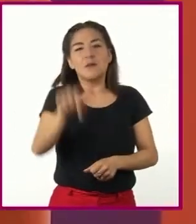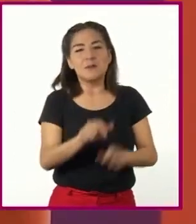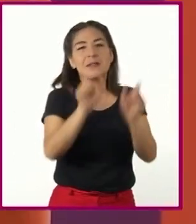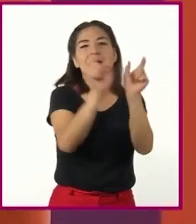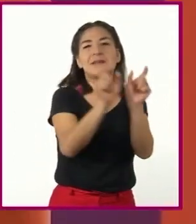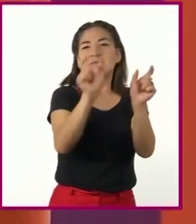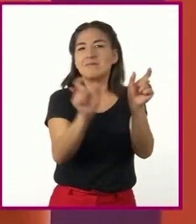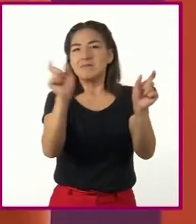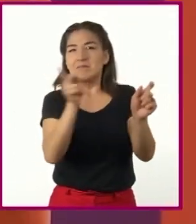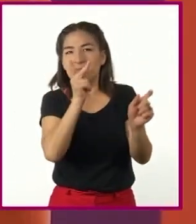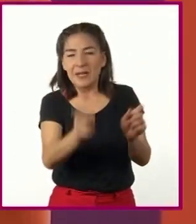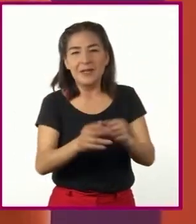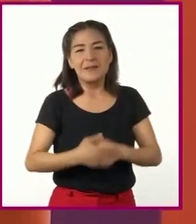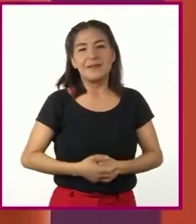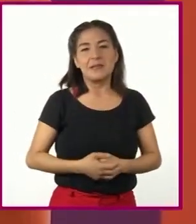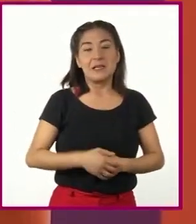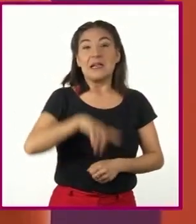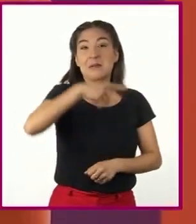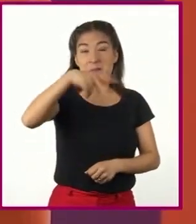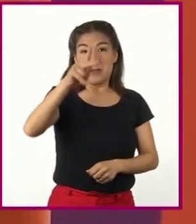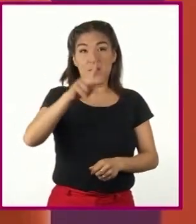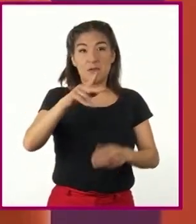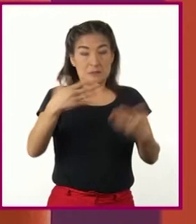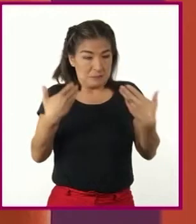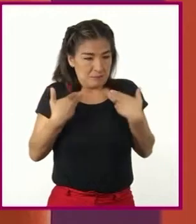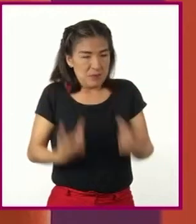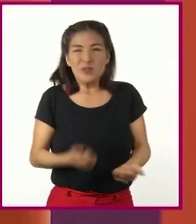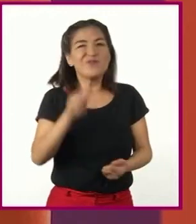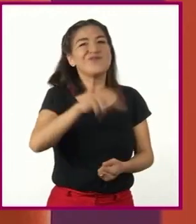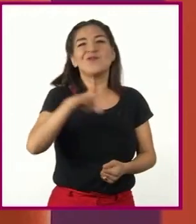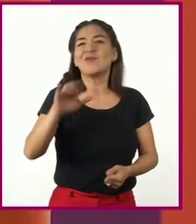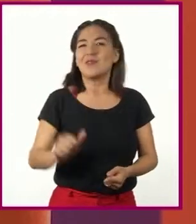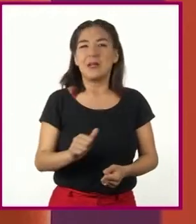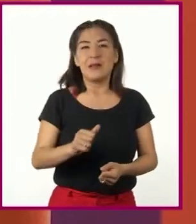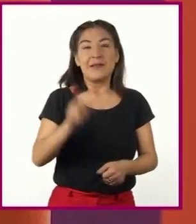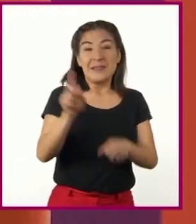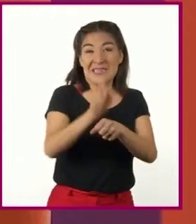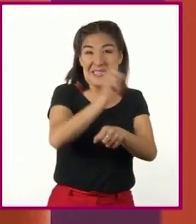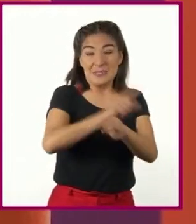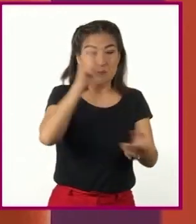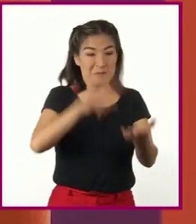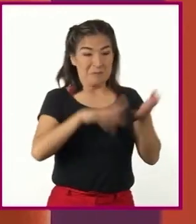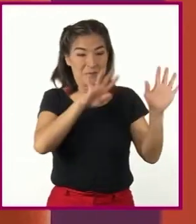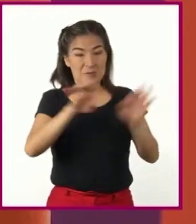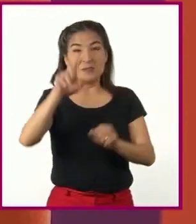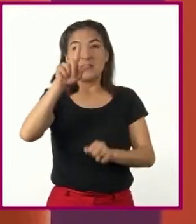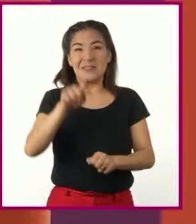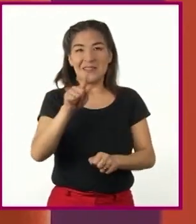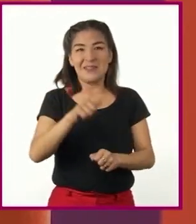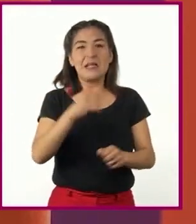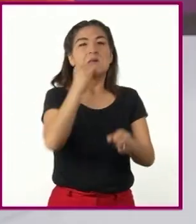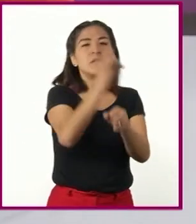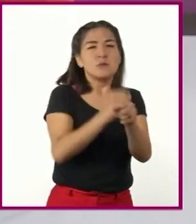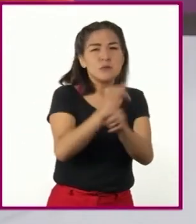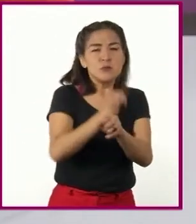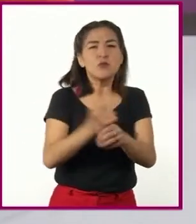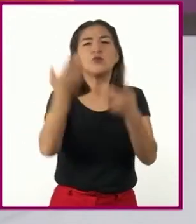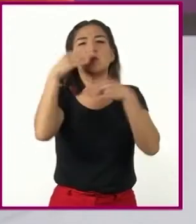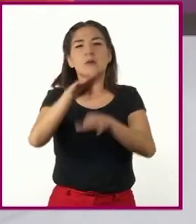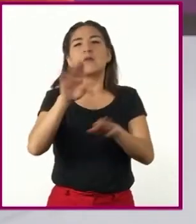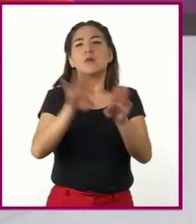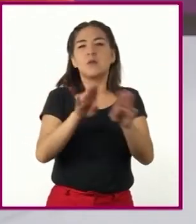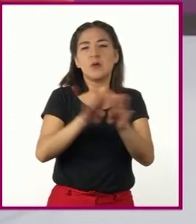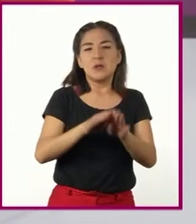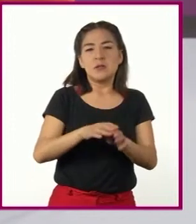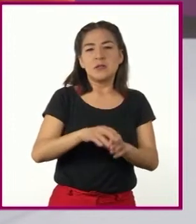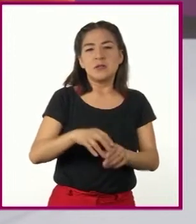sílabas, después las oraciones y nunca se llega a la comprensión, aunque desde los años 70 las investigaciones sobre la sociopsicogénesis